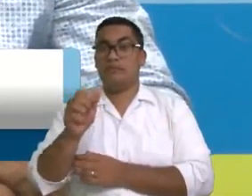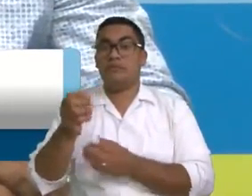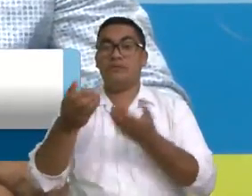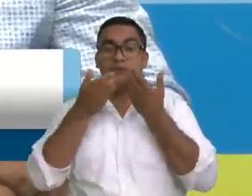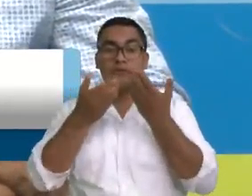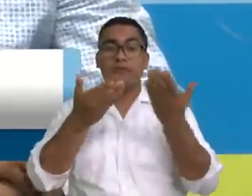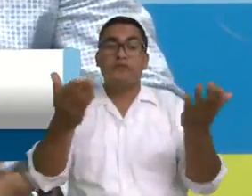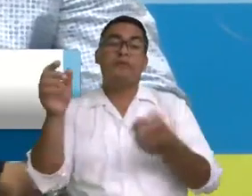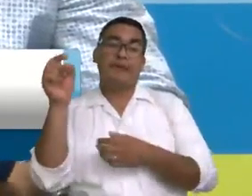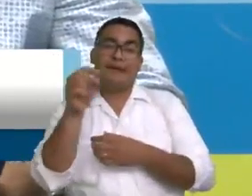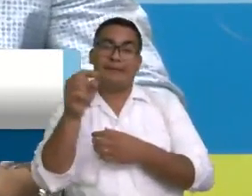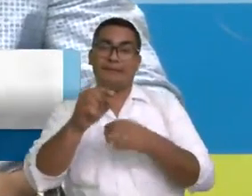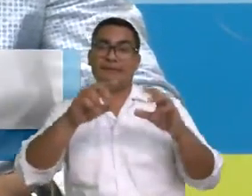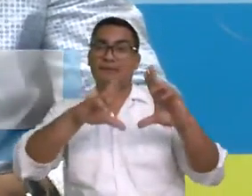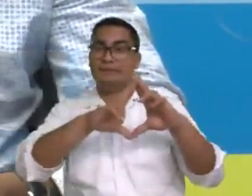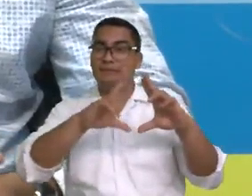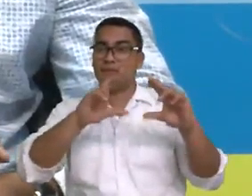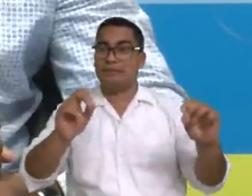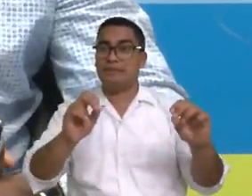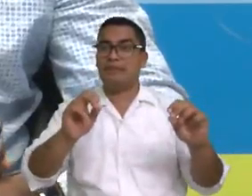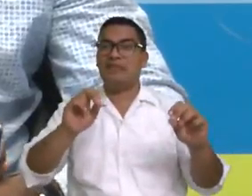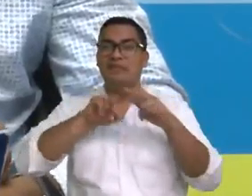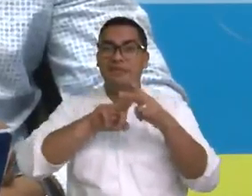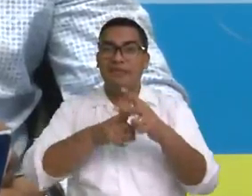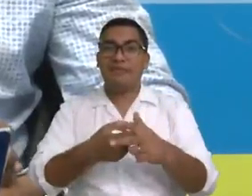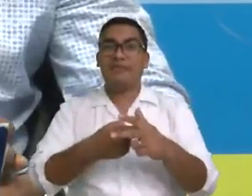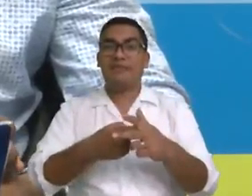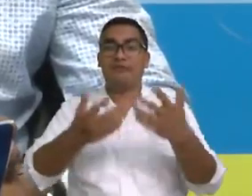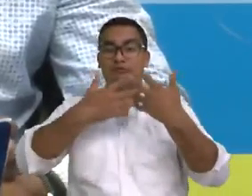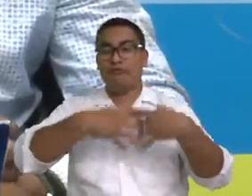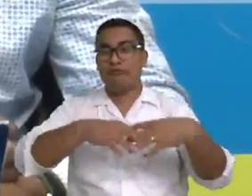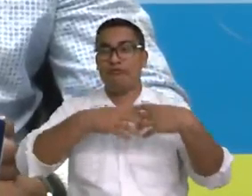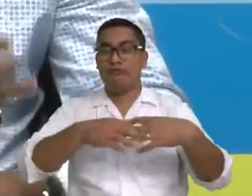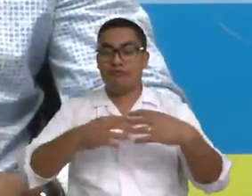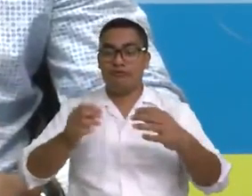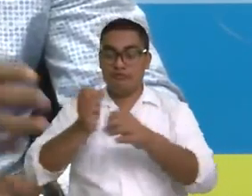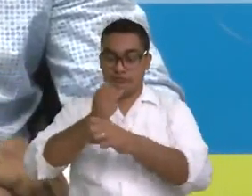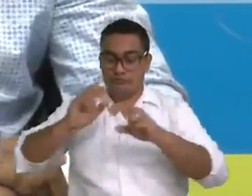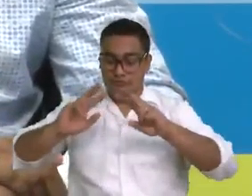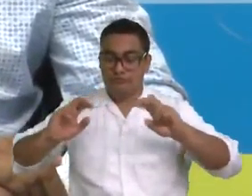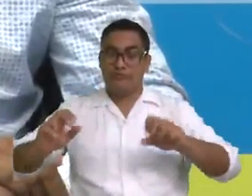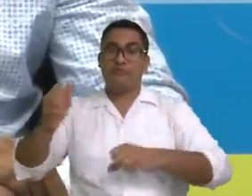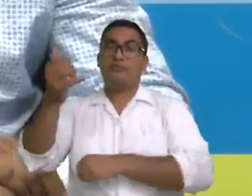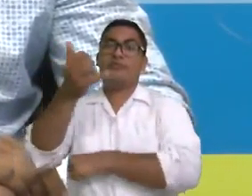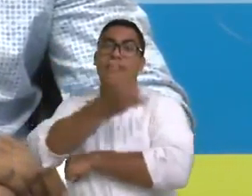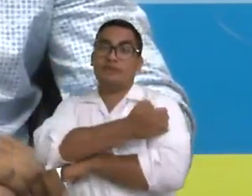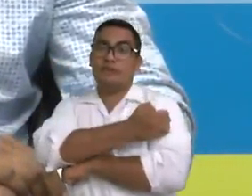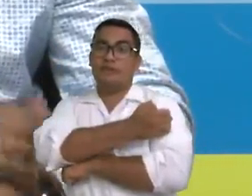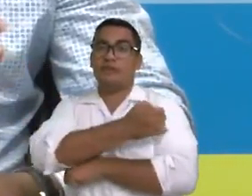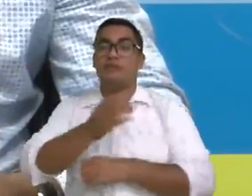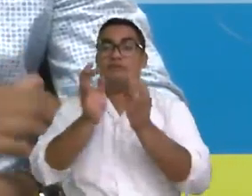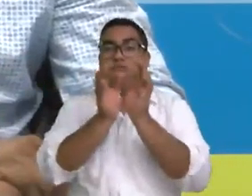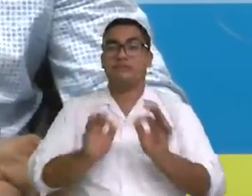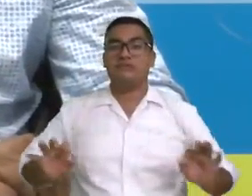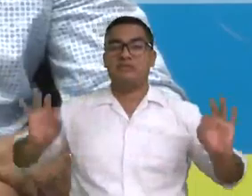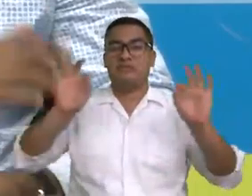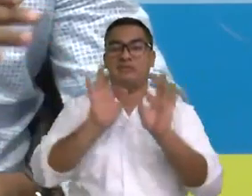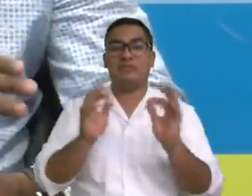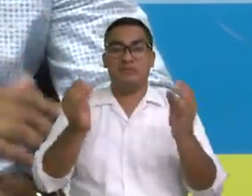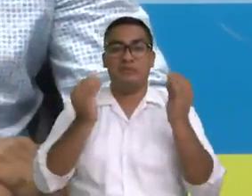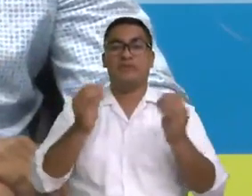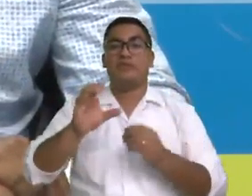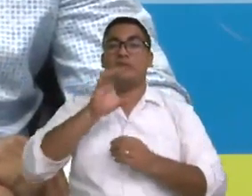nuestro país se estará iniciando a producir una vacuna que ha sido muy eficaz en Cuba y